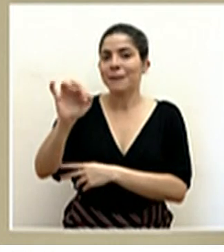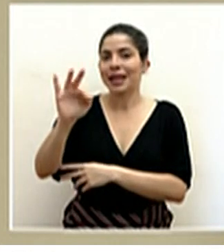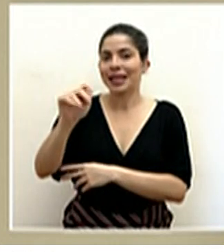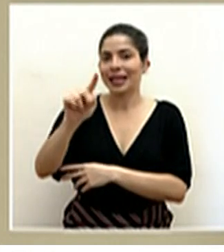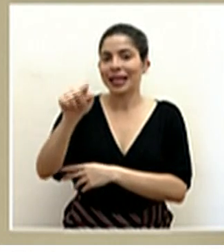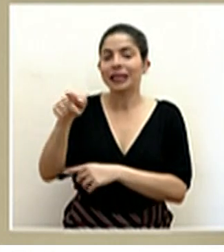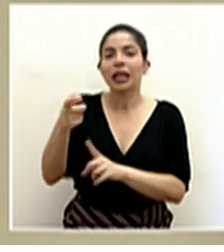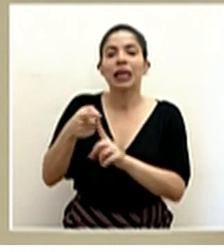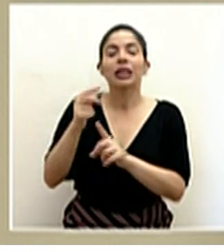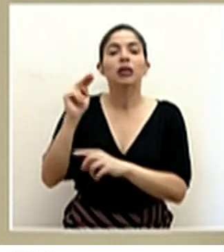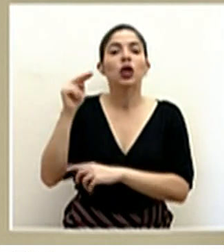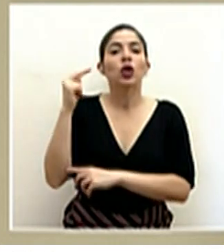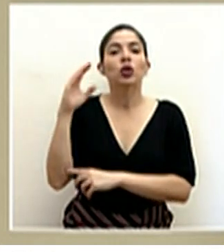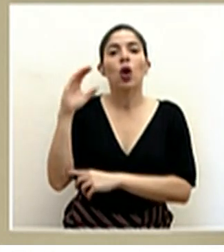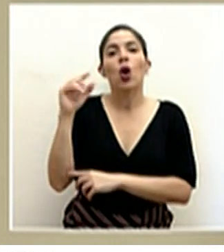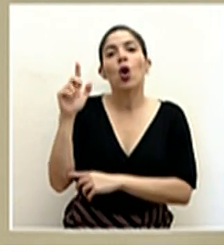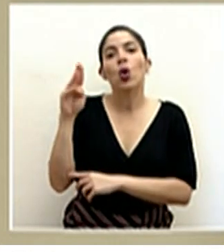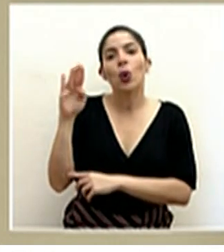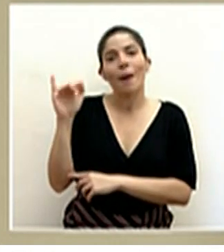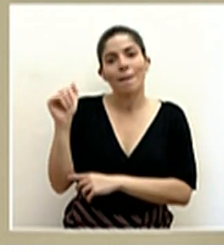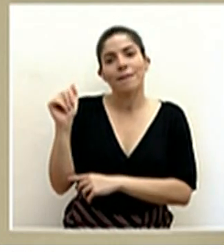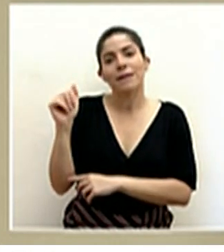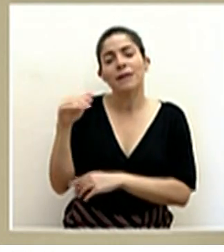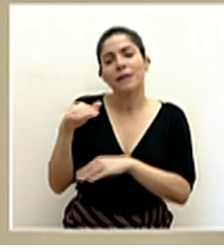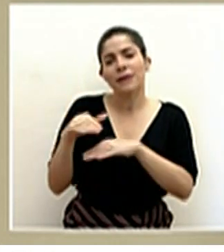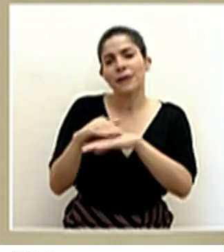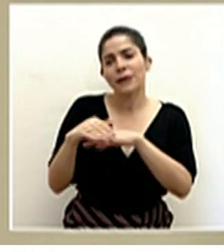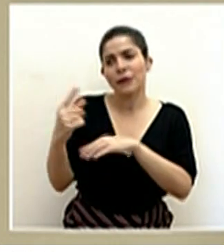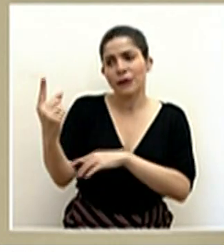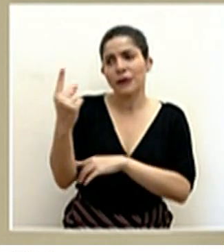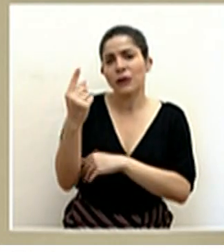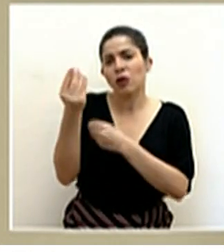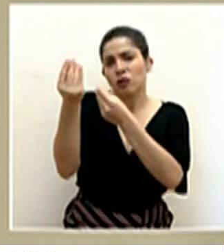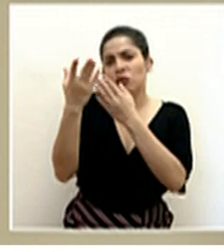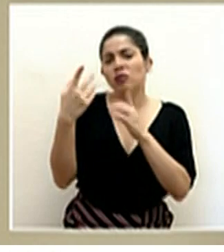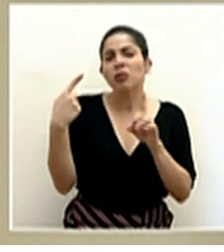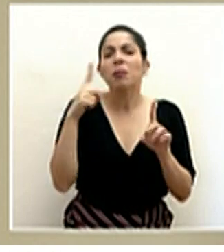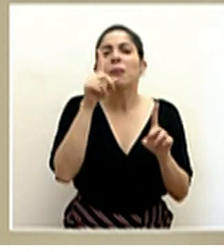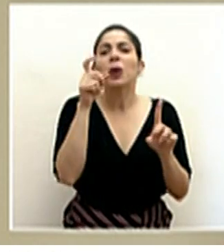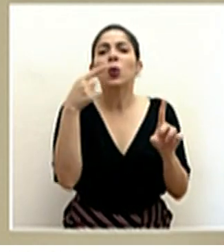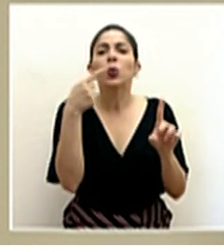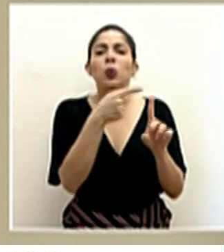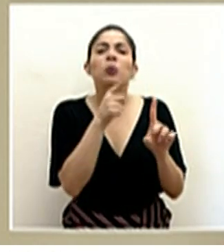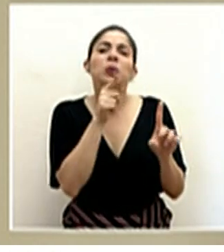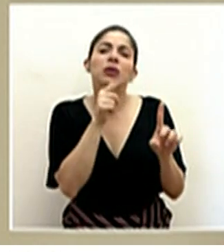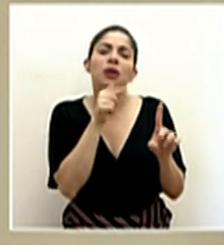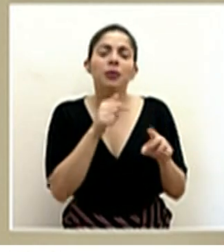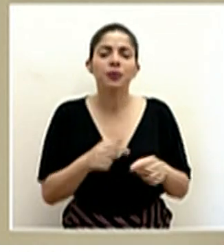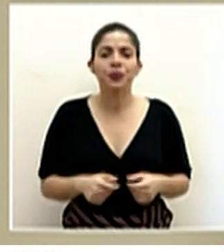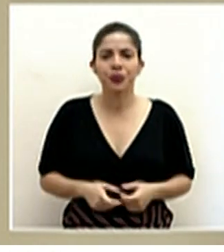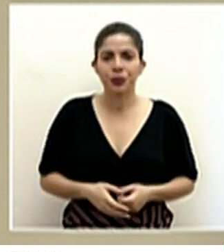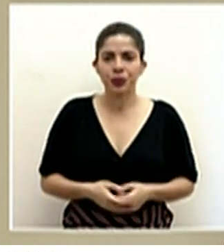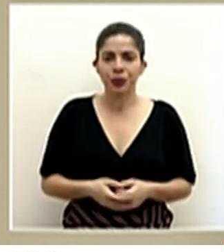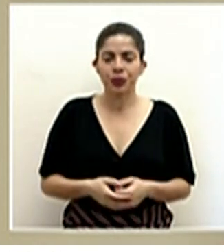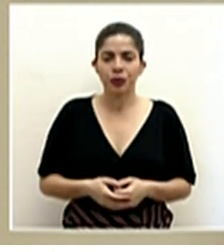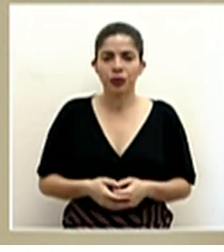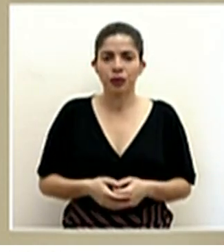Noticias Colombia. Valeria, por favor, acercarse al micrófono e indicarnos a qué jerarca va realizada su consulta.